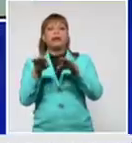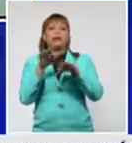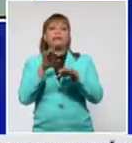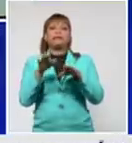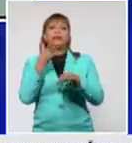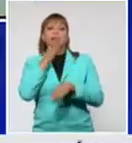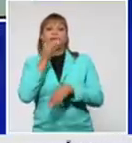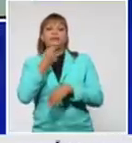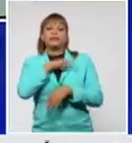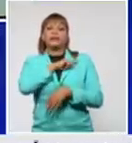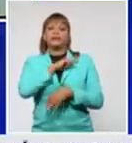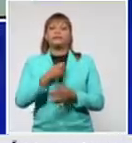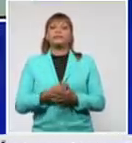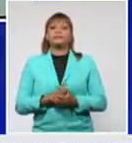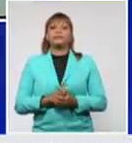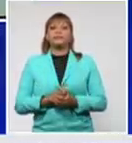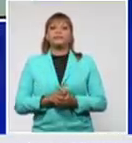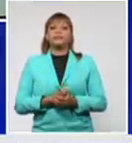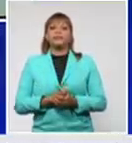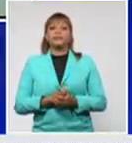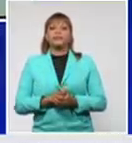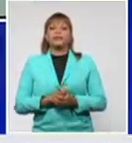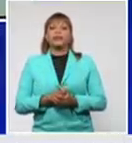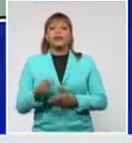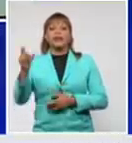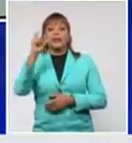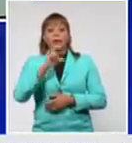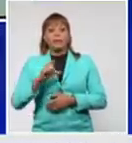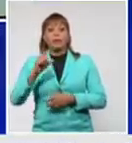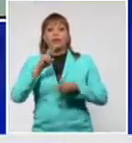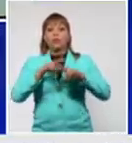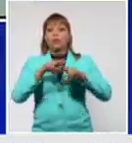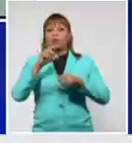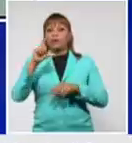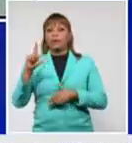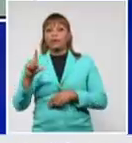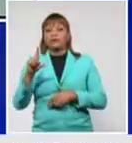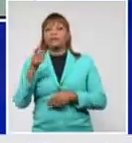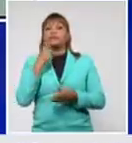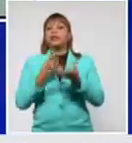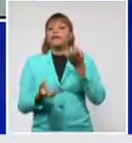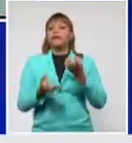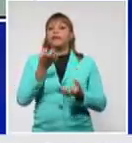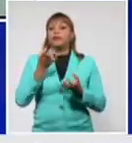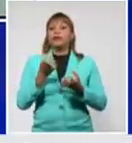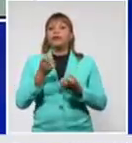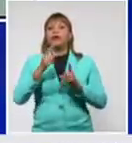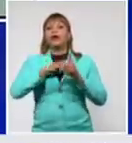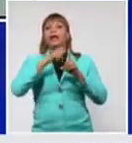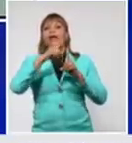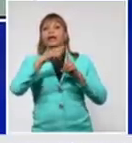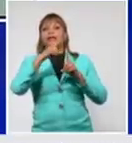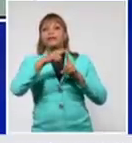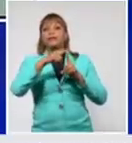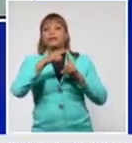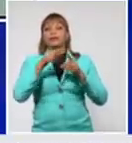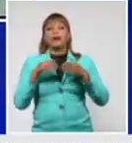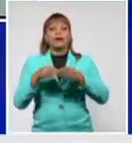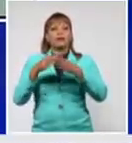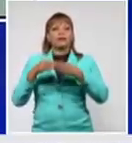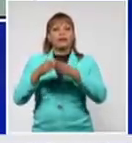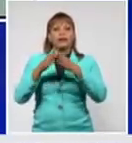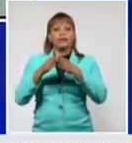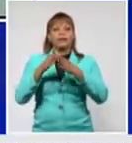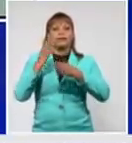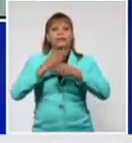ayer. Y Camagüey, Holguín, Cienfuegos, Las Tunas, Granma,